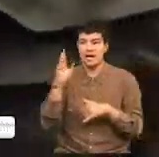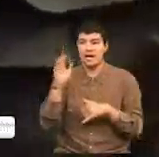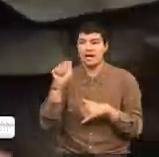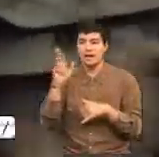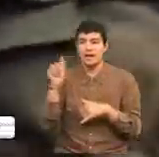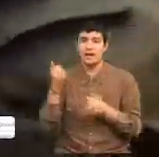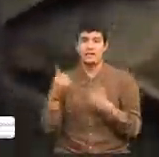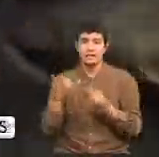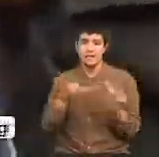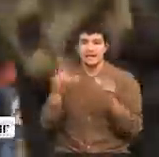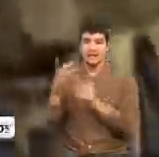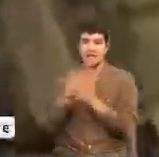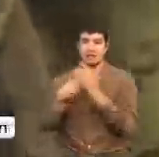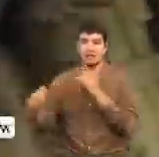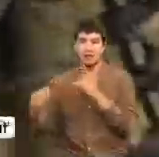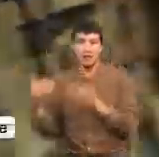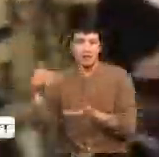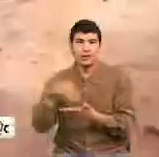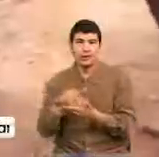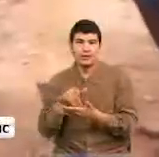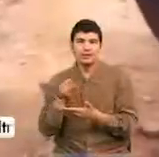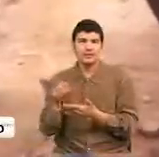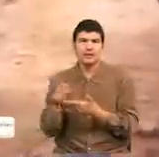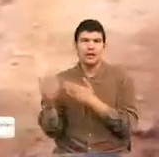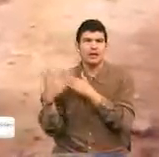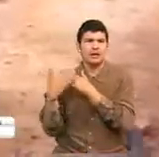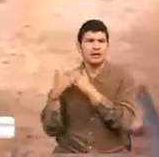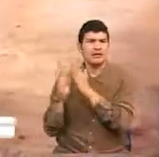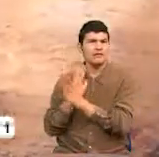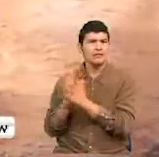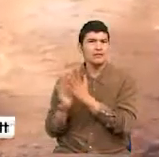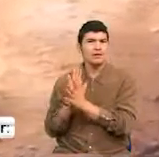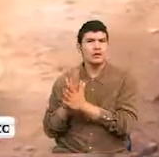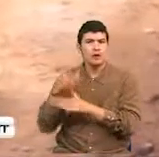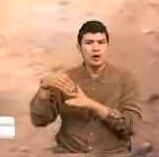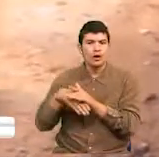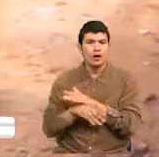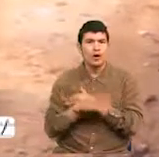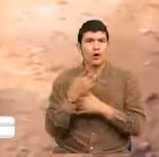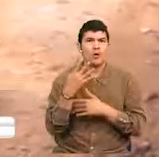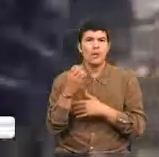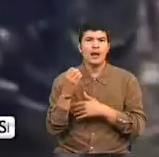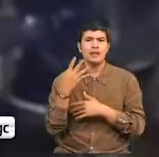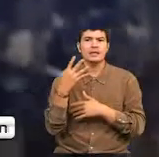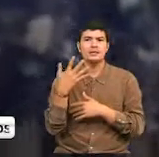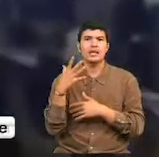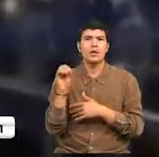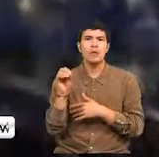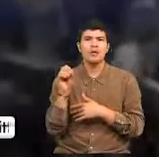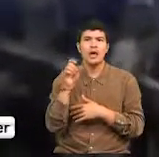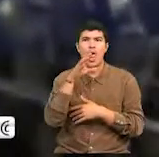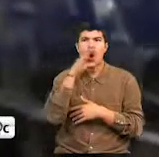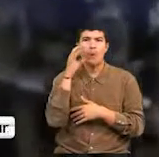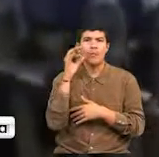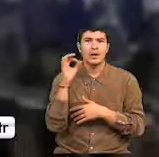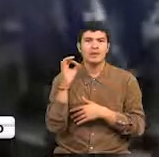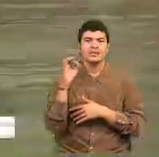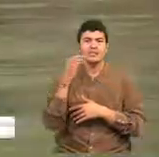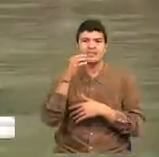a salir, entonces hay una información de que habían ingresado entre 40 y 50 águilas negras.